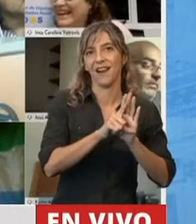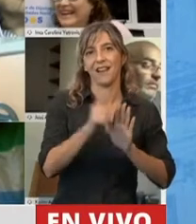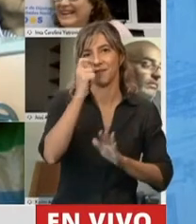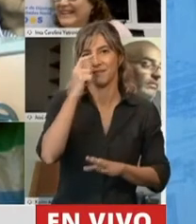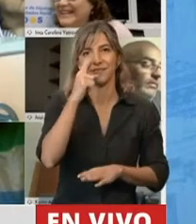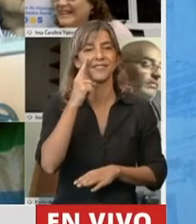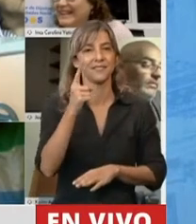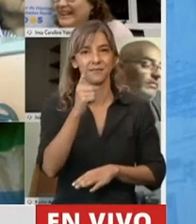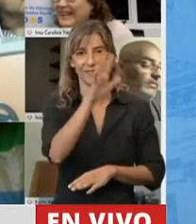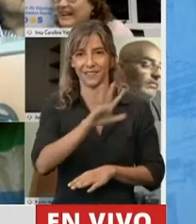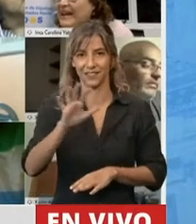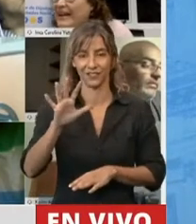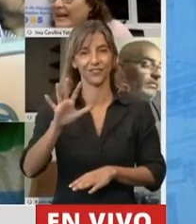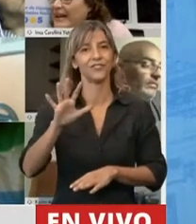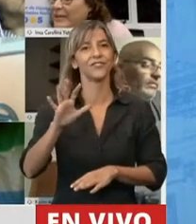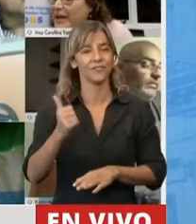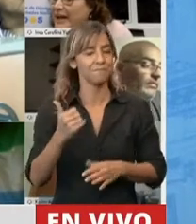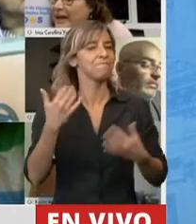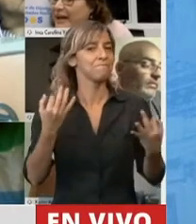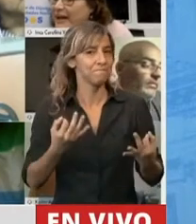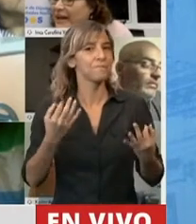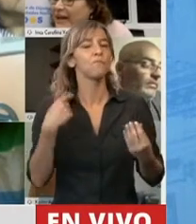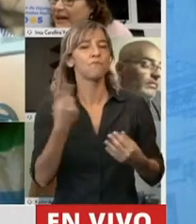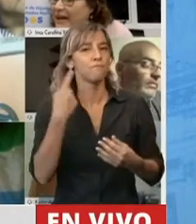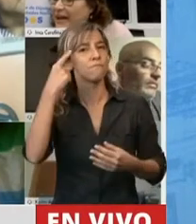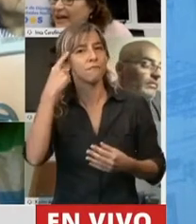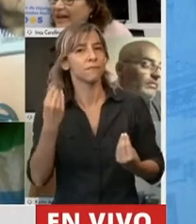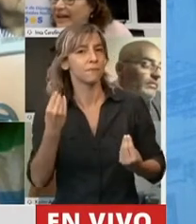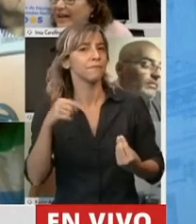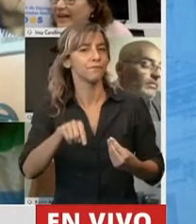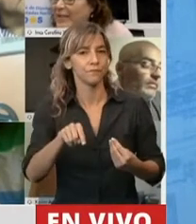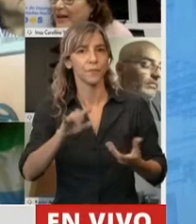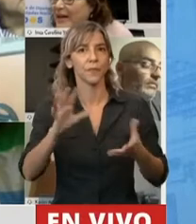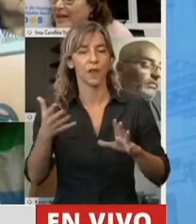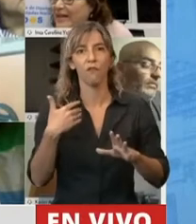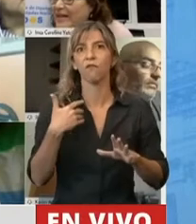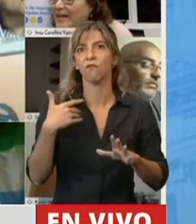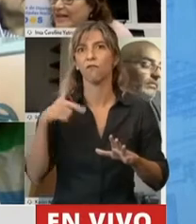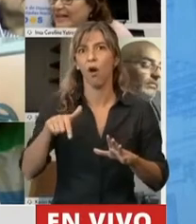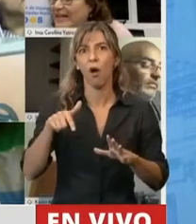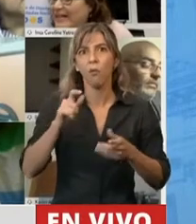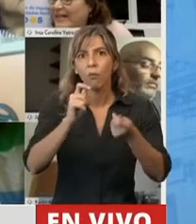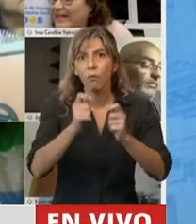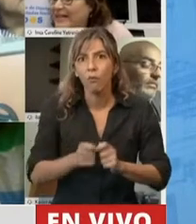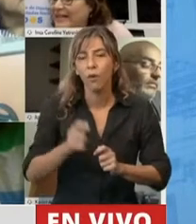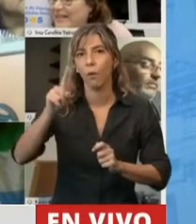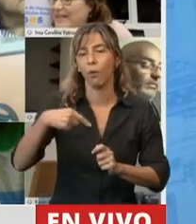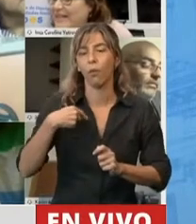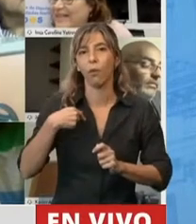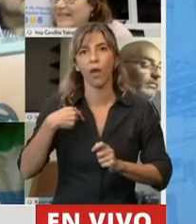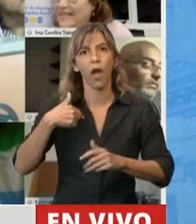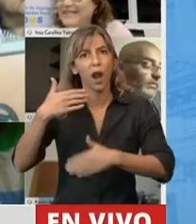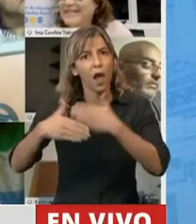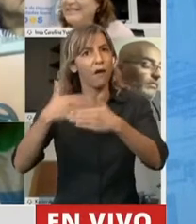27.505, porque con ello se afianza una política de Estado de fomento a la actividad tan importante para el